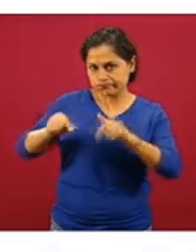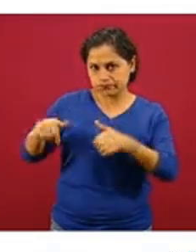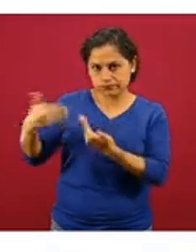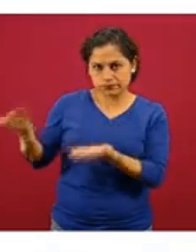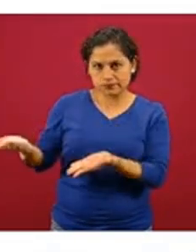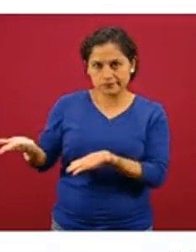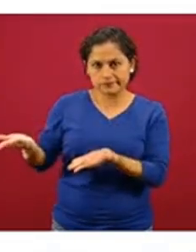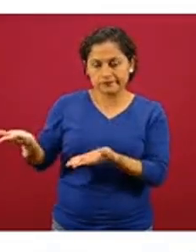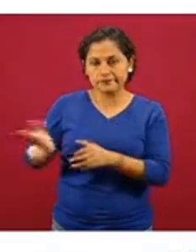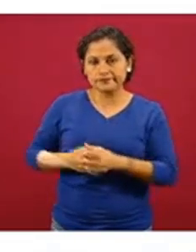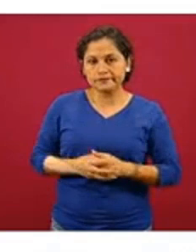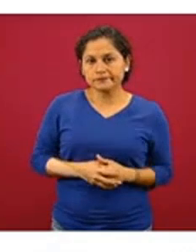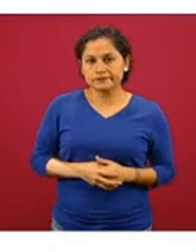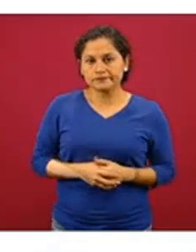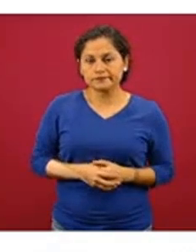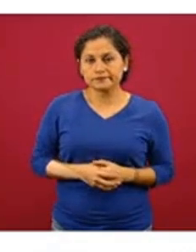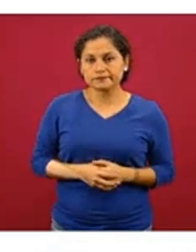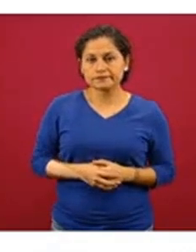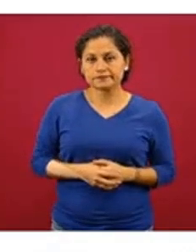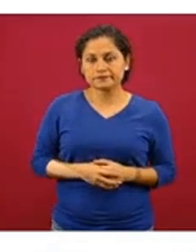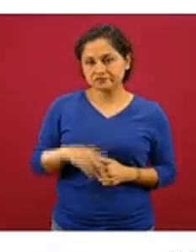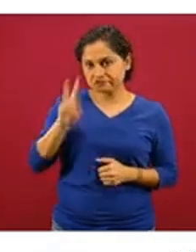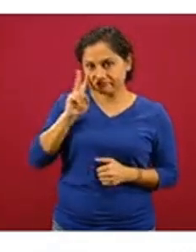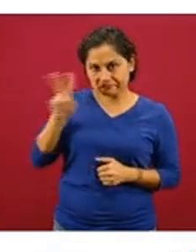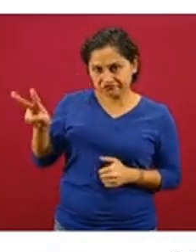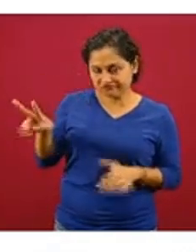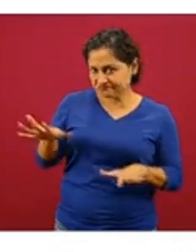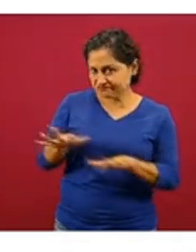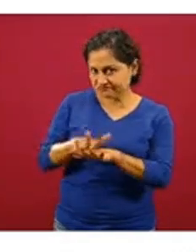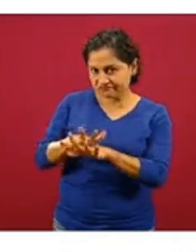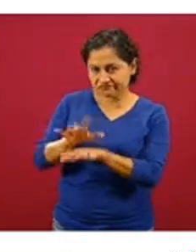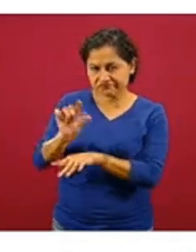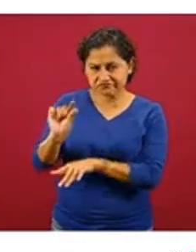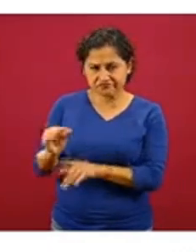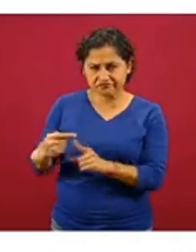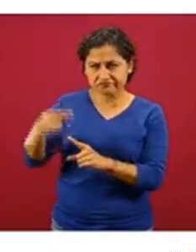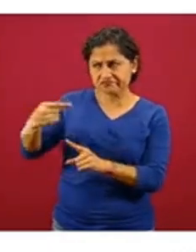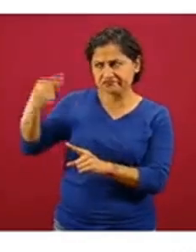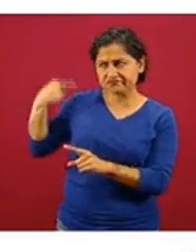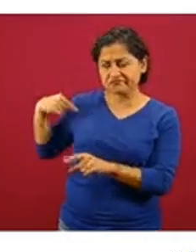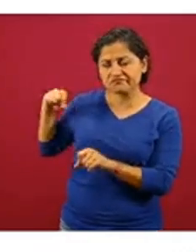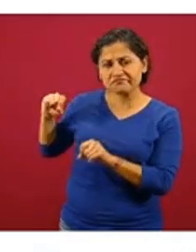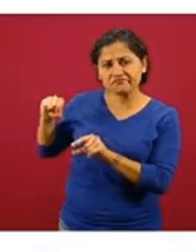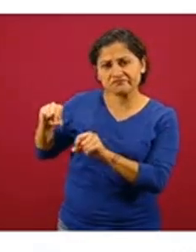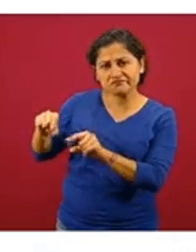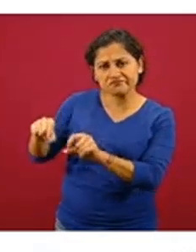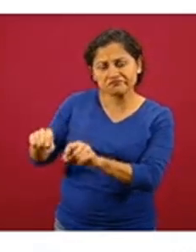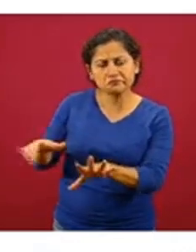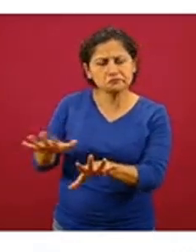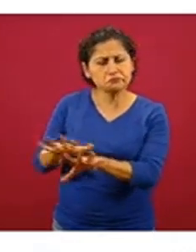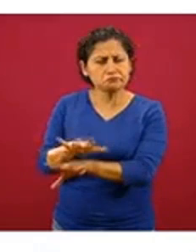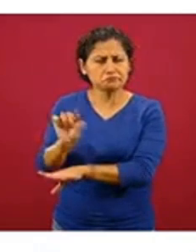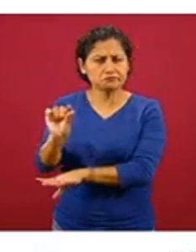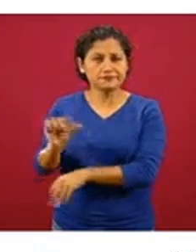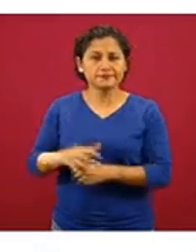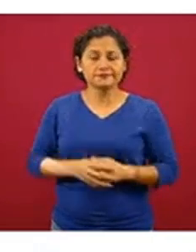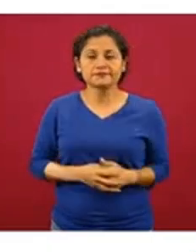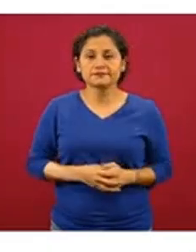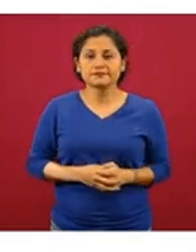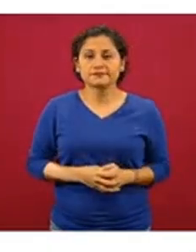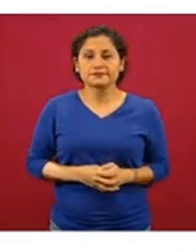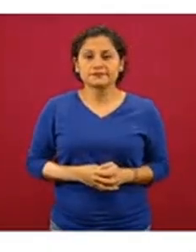diapositiva. Como hemos comentado, esto ha variado poquísimo en todos los últimos mes y medio, casi 2 meses. La mitad de la